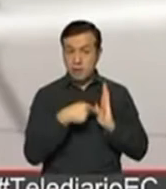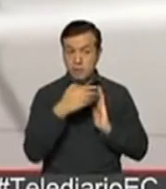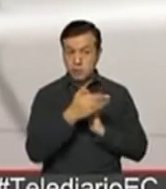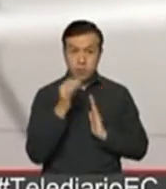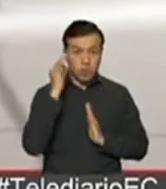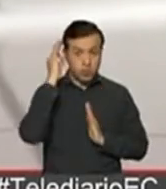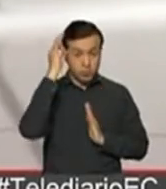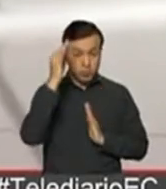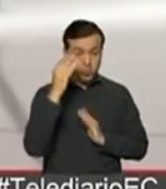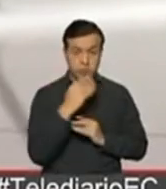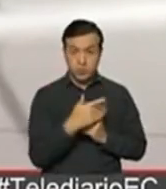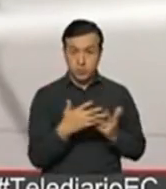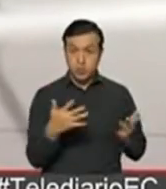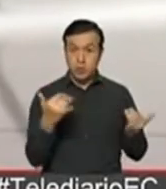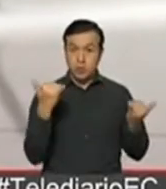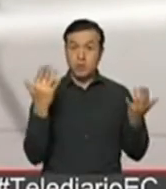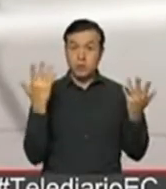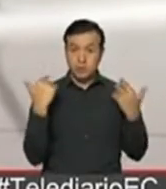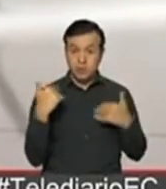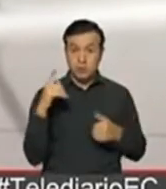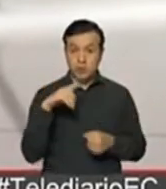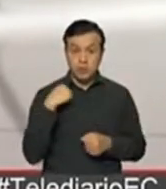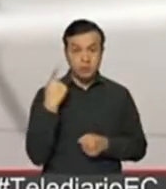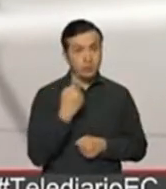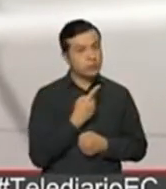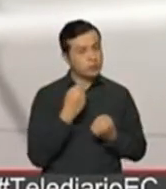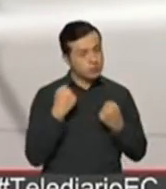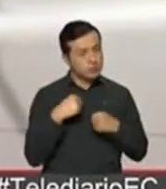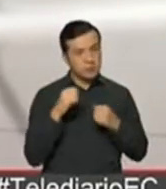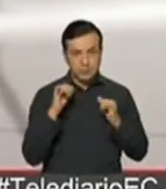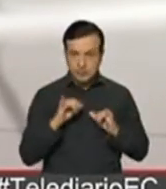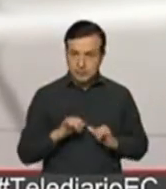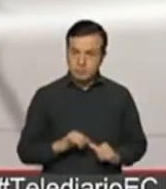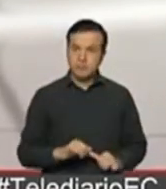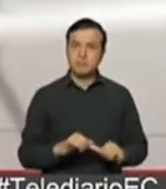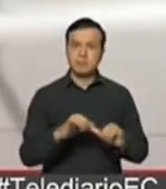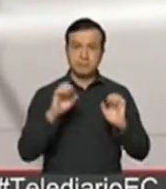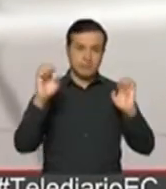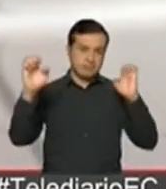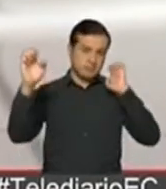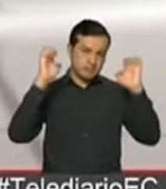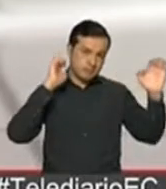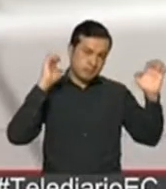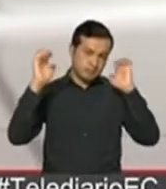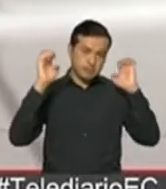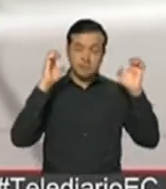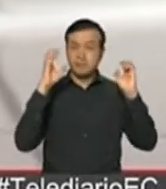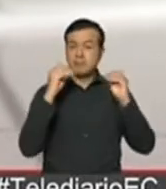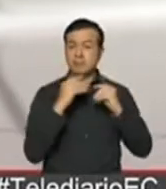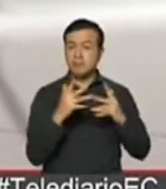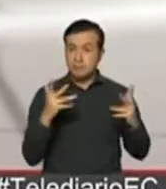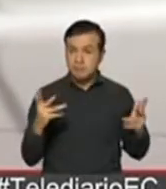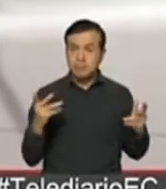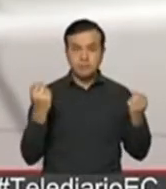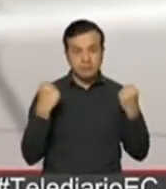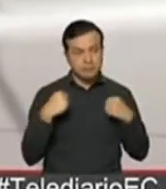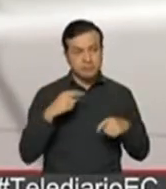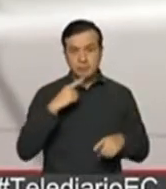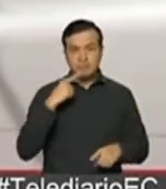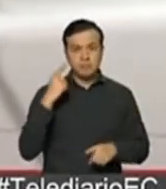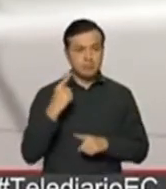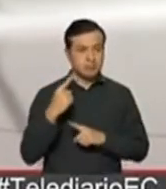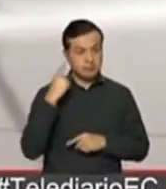que es el presente nosotros continuamos preparándonos con esa estrategia con esa parte operativa y